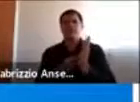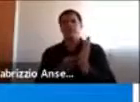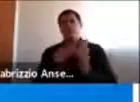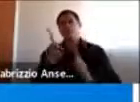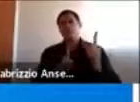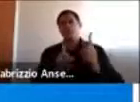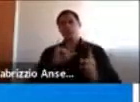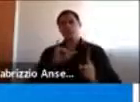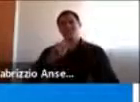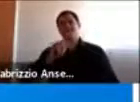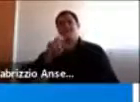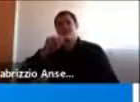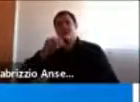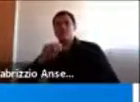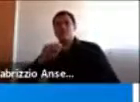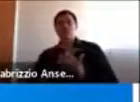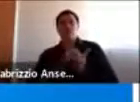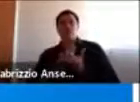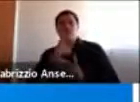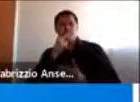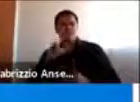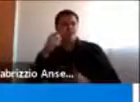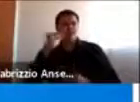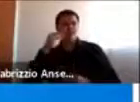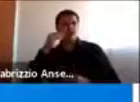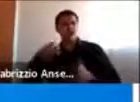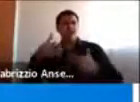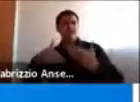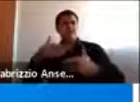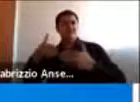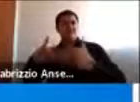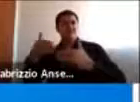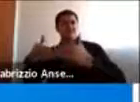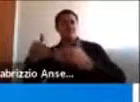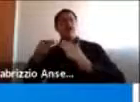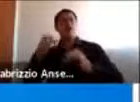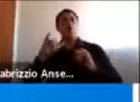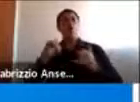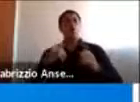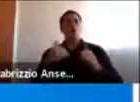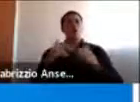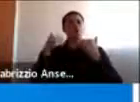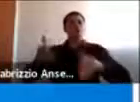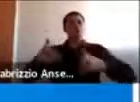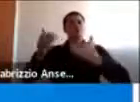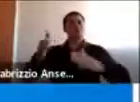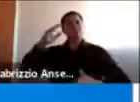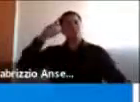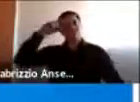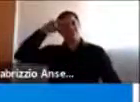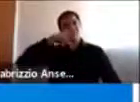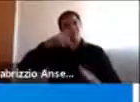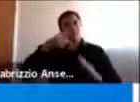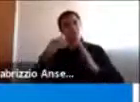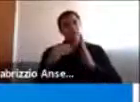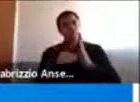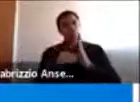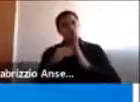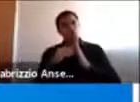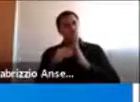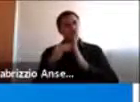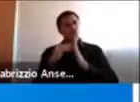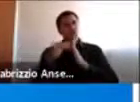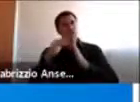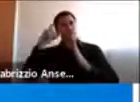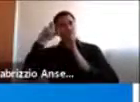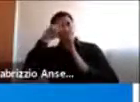dificultad más avanzada en cuanto el niño va aprendiendo entonces si es que hay más de un niño jugando lo ideal sería que